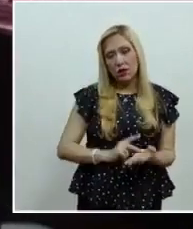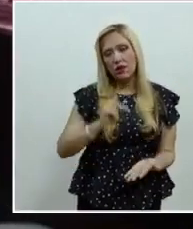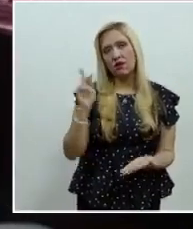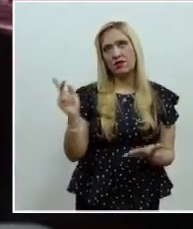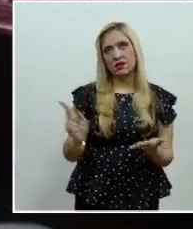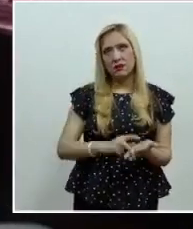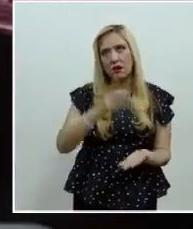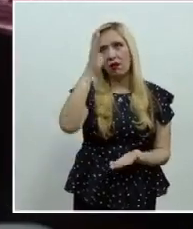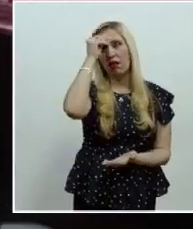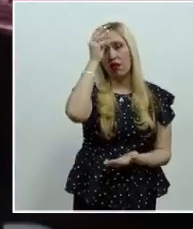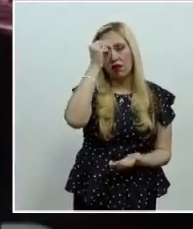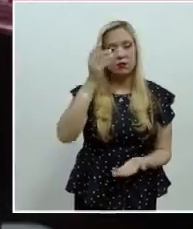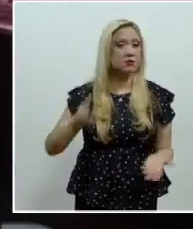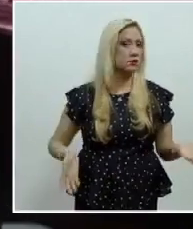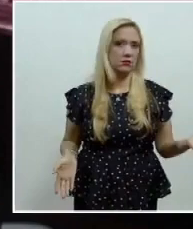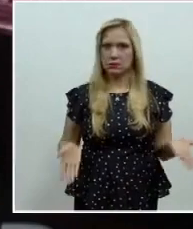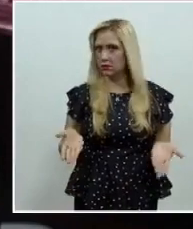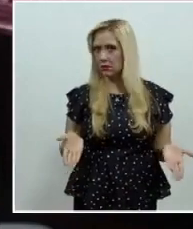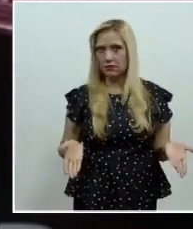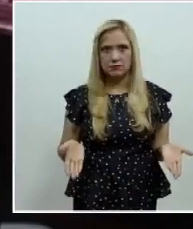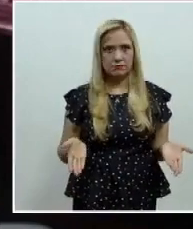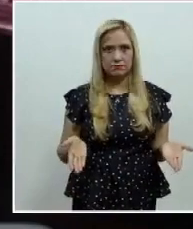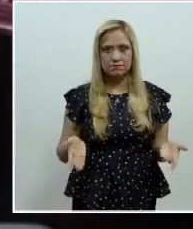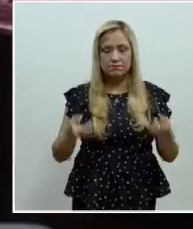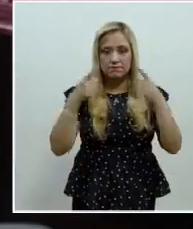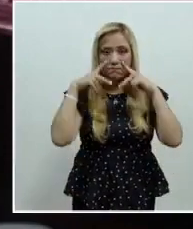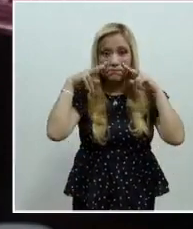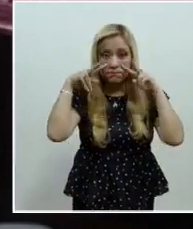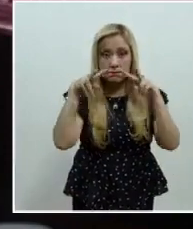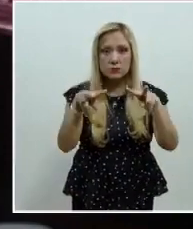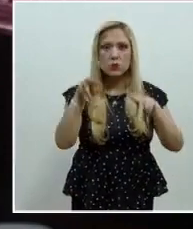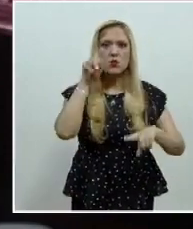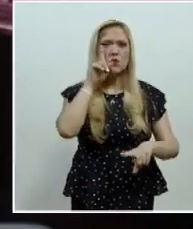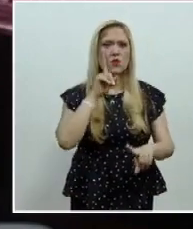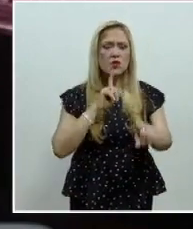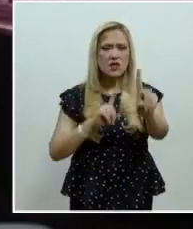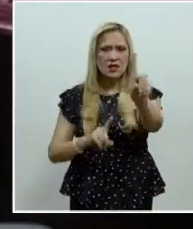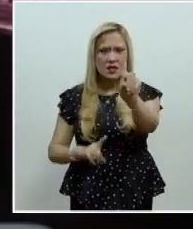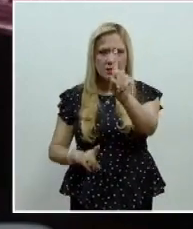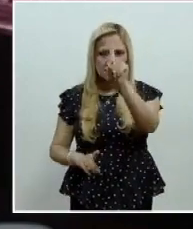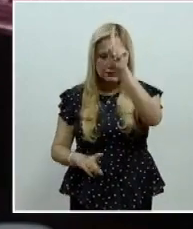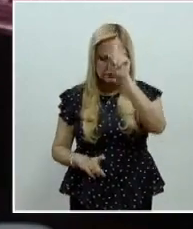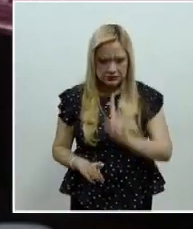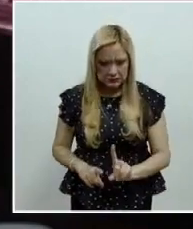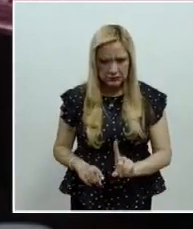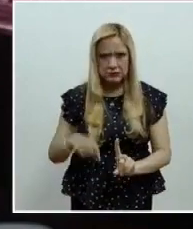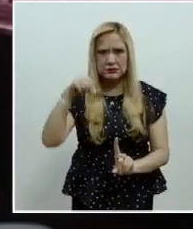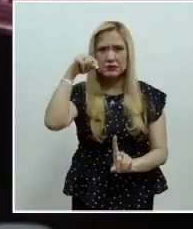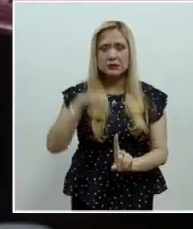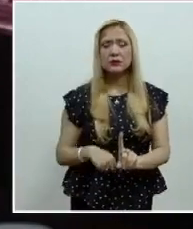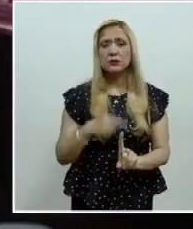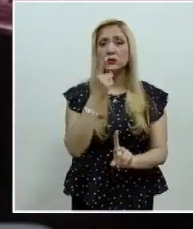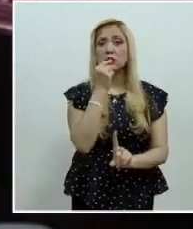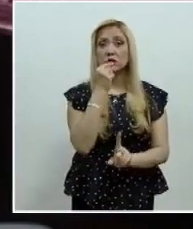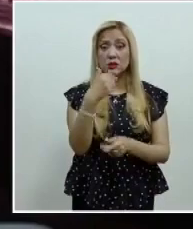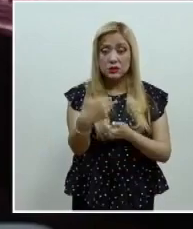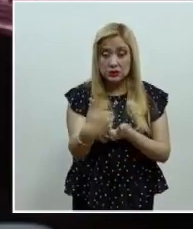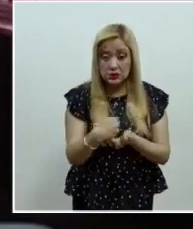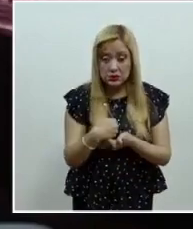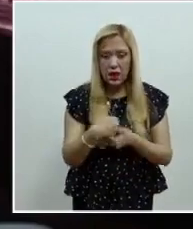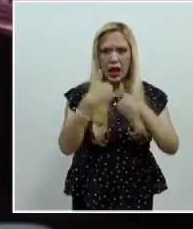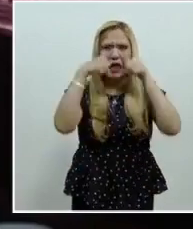vez, y tenemos que estar muy pendientes de que toda mujer que pise una instalación de la Fiscalía